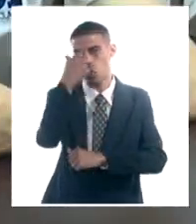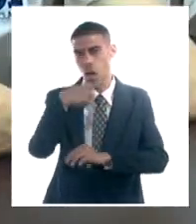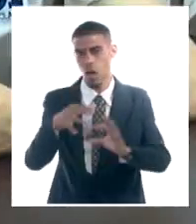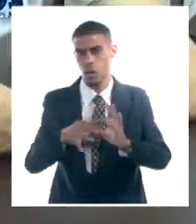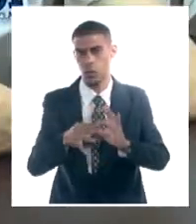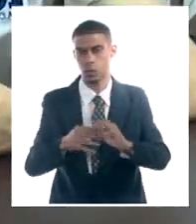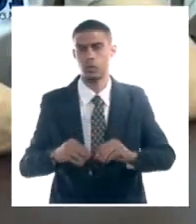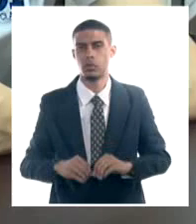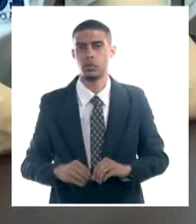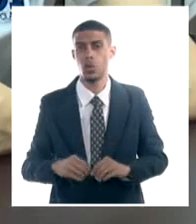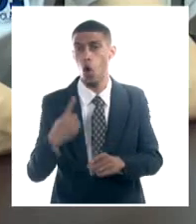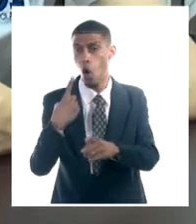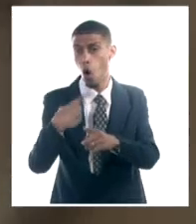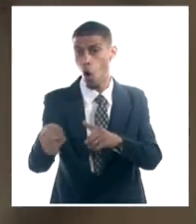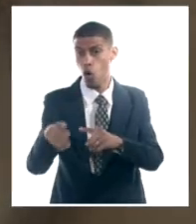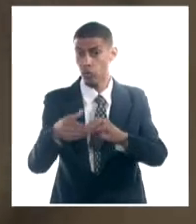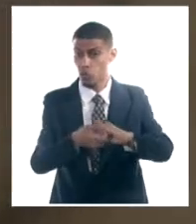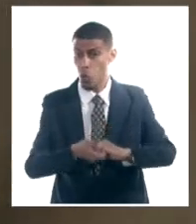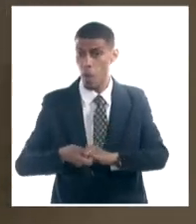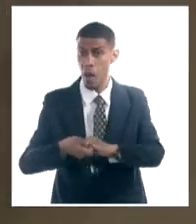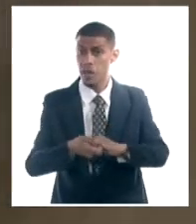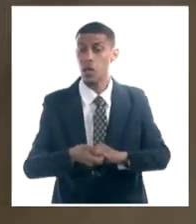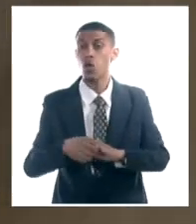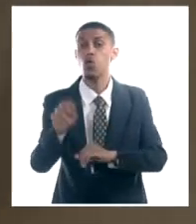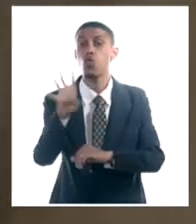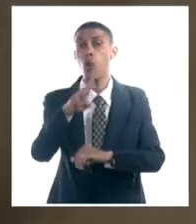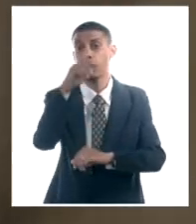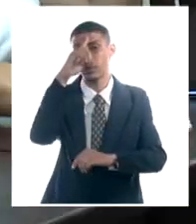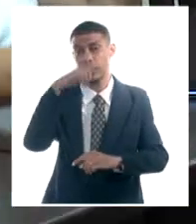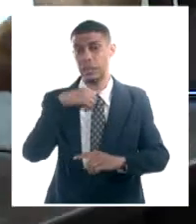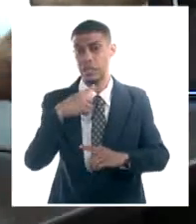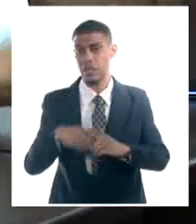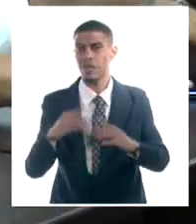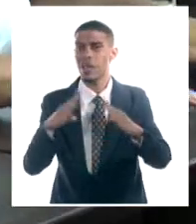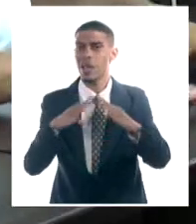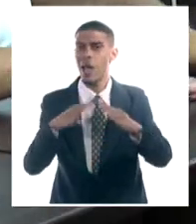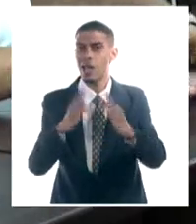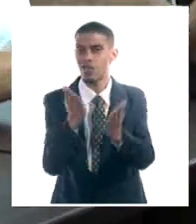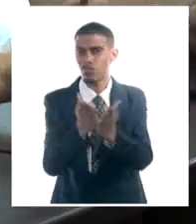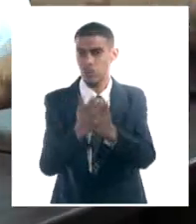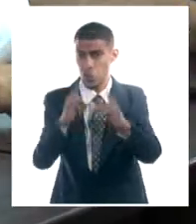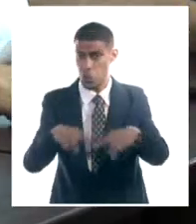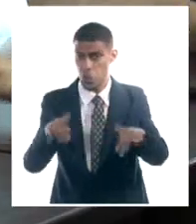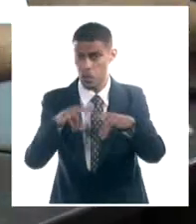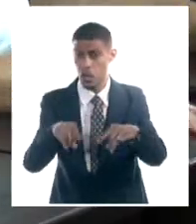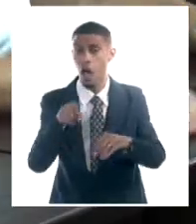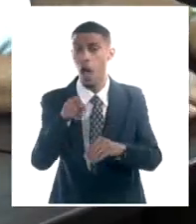sus 2 compañeros ingresarán el 4 de septiembre a la Casa de Altos Estudios a la